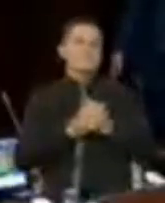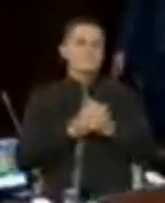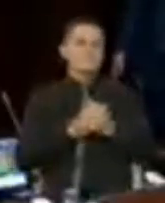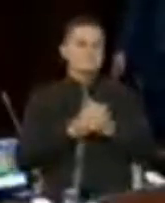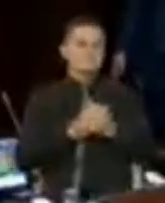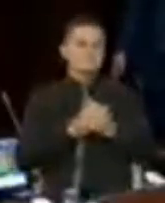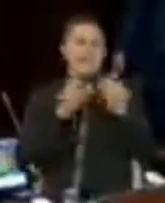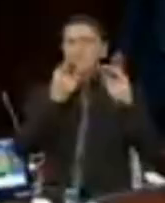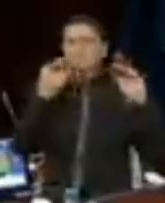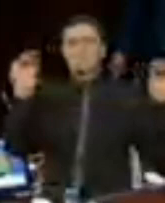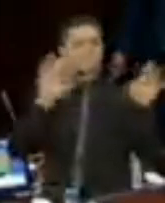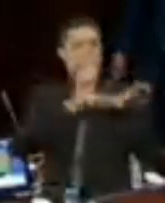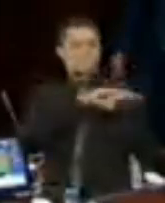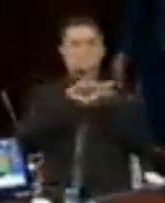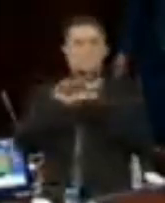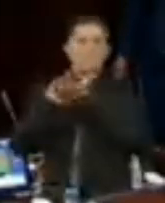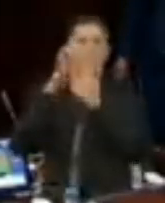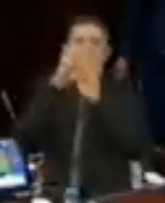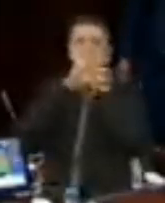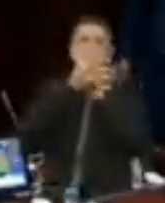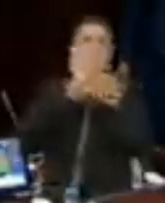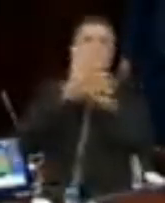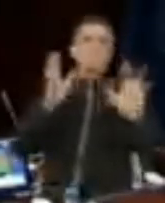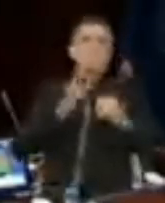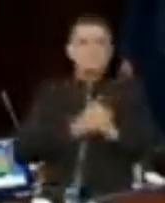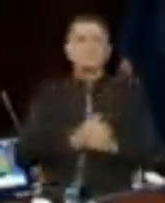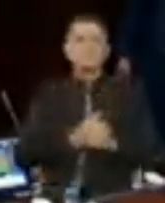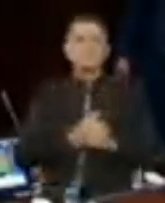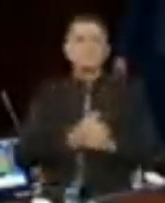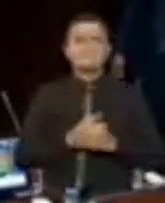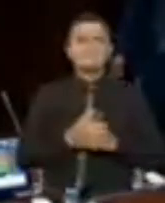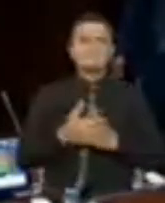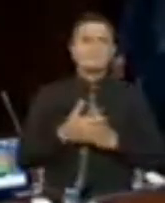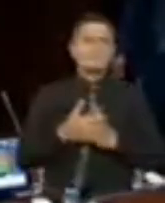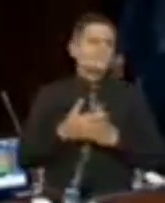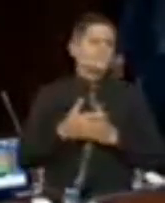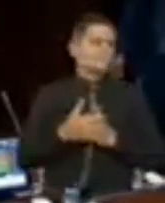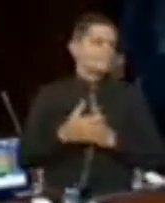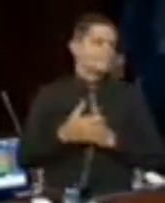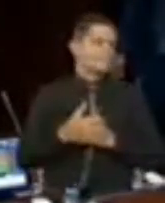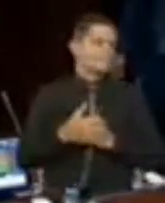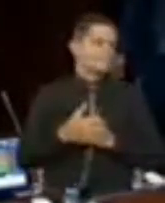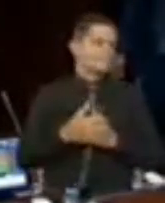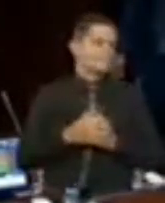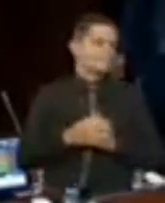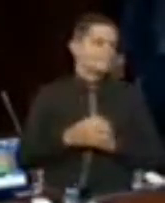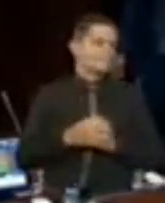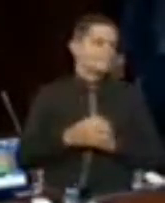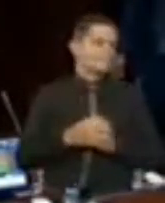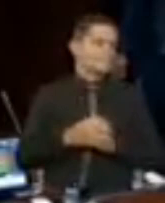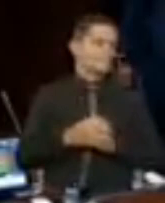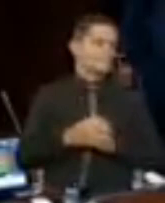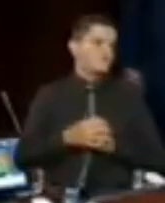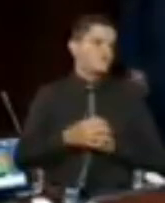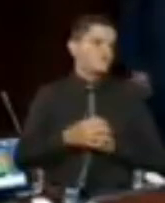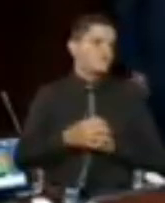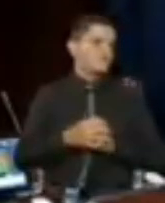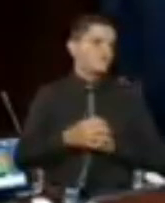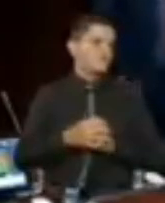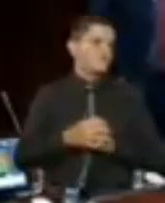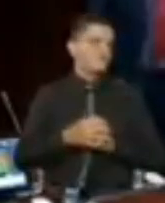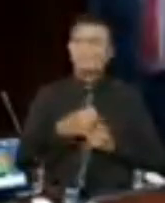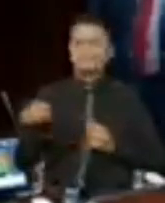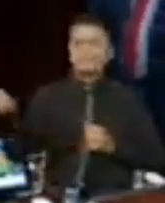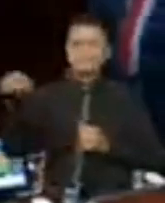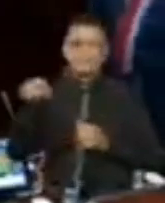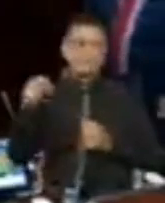del día, anuncios. Ya dijo usted la palabra. Anuncio ya provocado y logró el objetivo. Creo que la bancada ya ha entendido